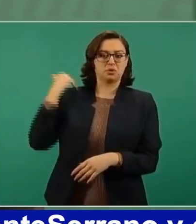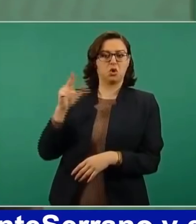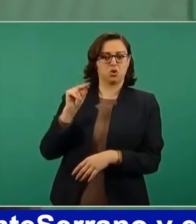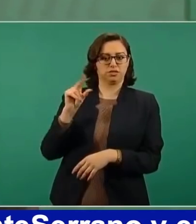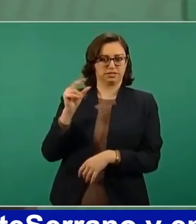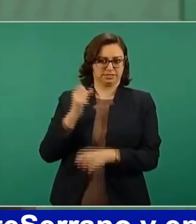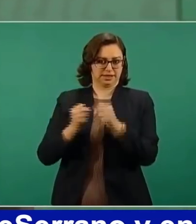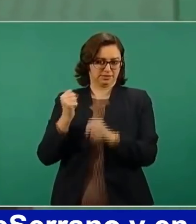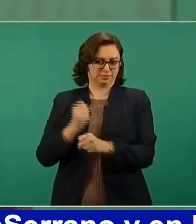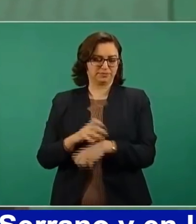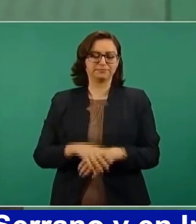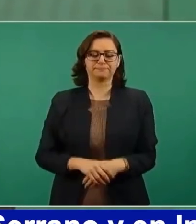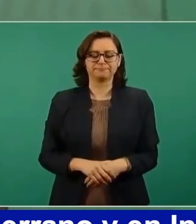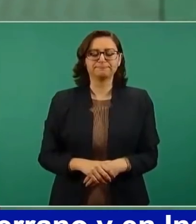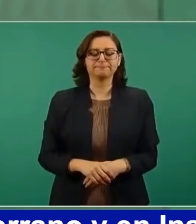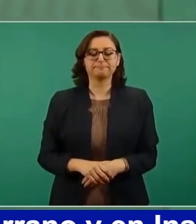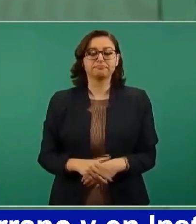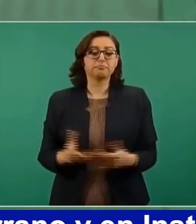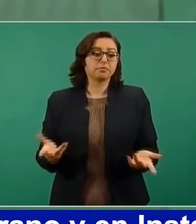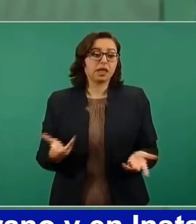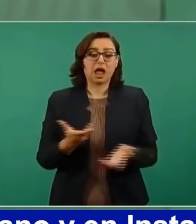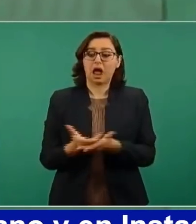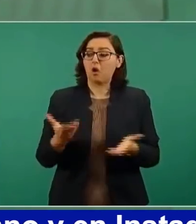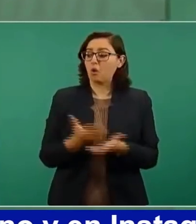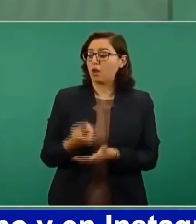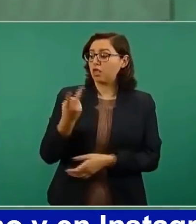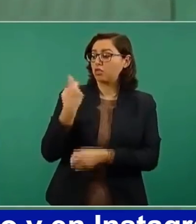a finales del 18,